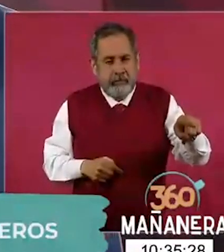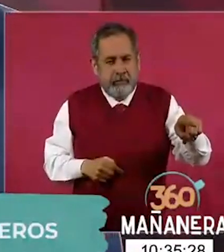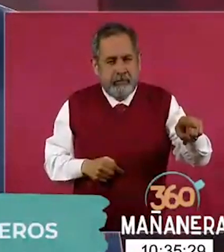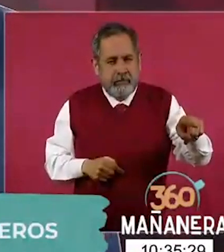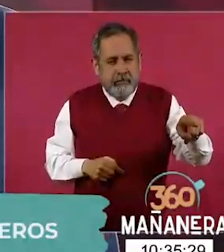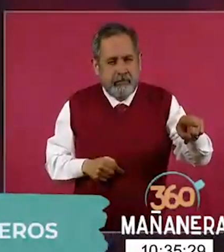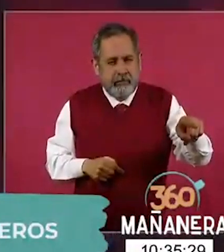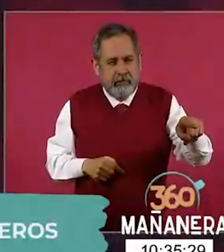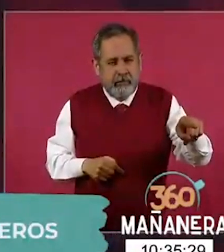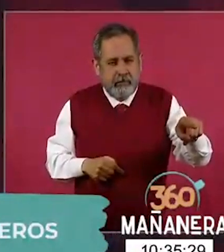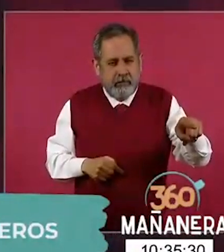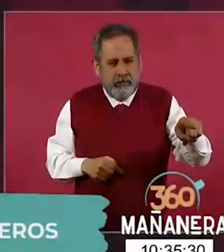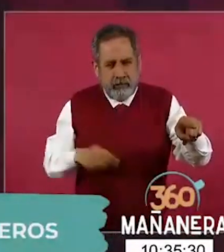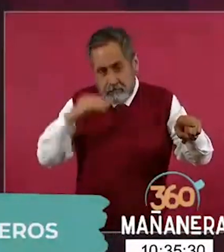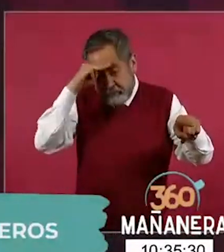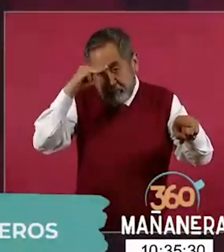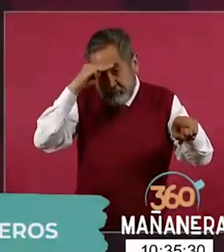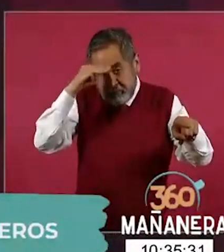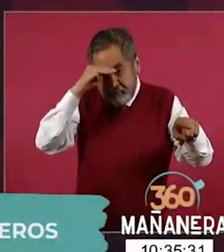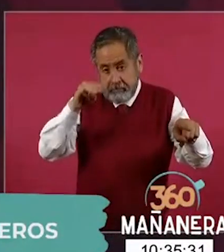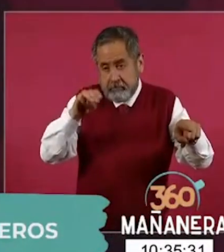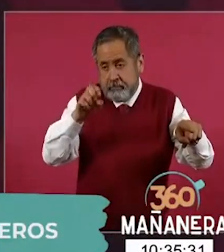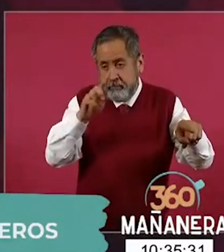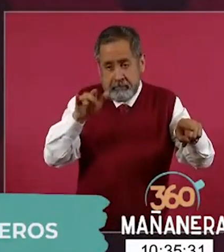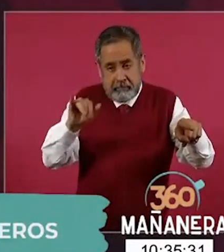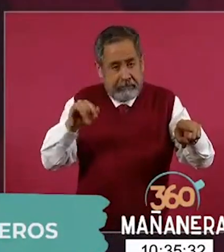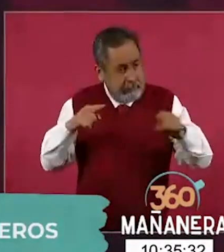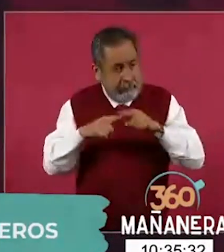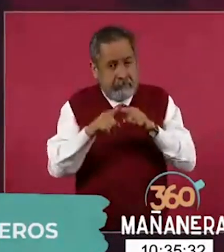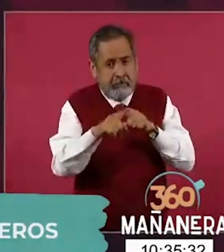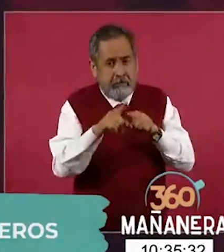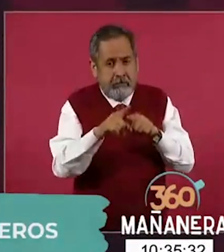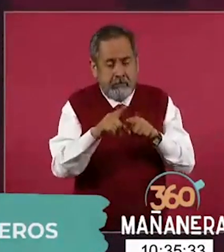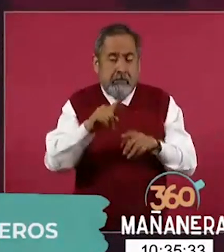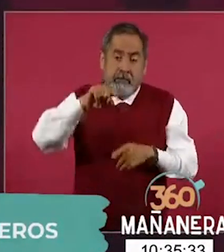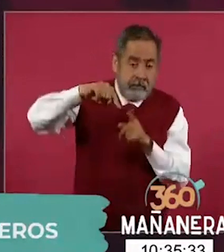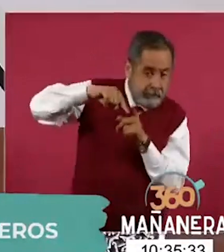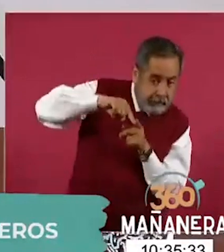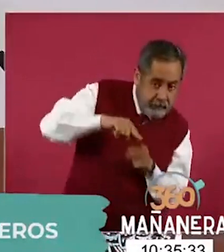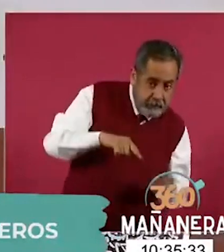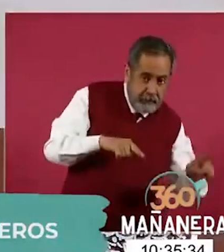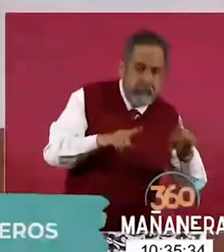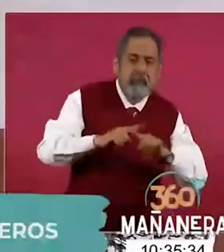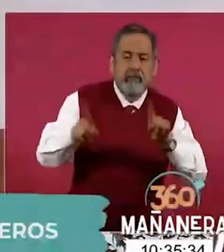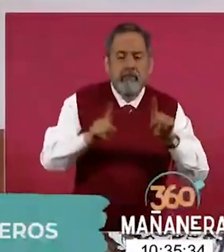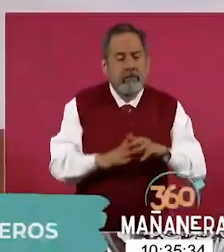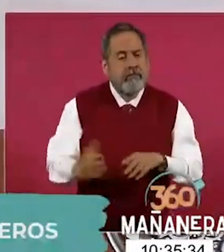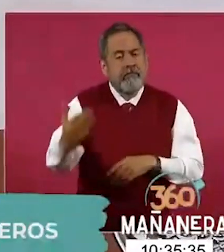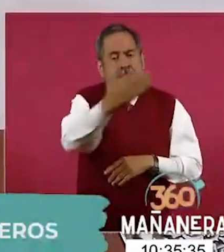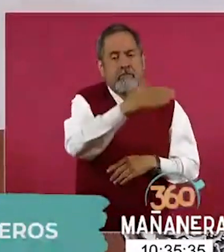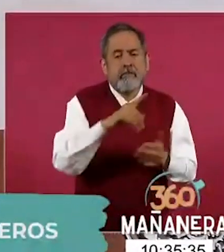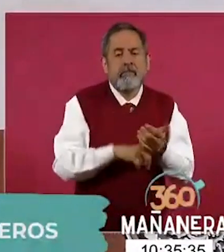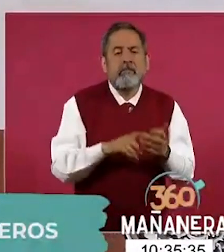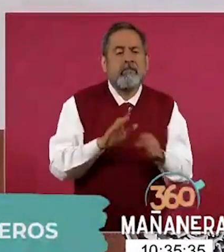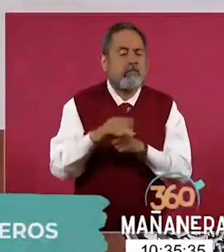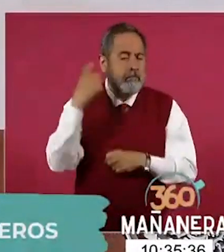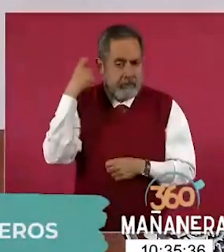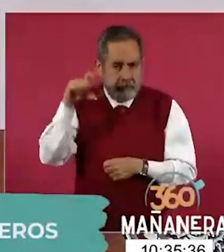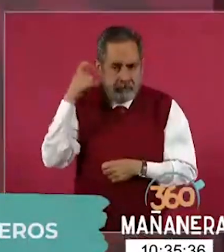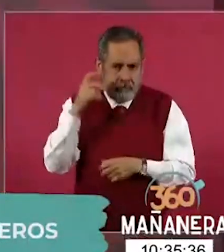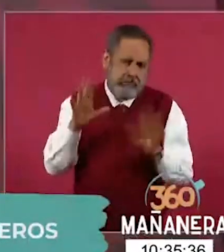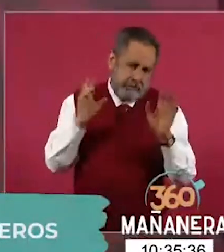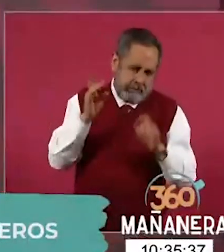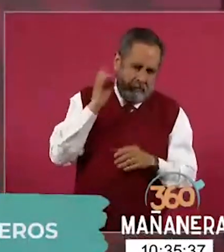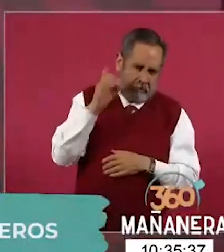hasta Mexicali y por el otro lado para acá Querétaro